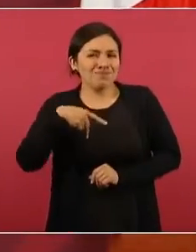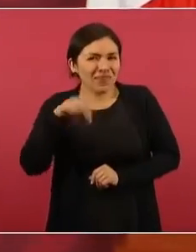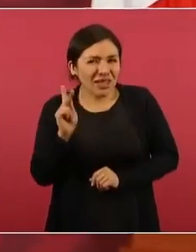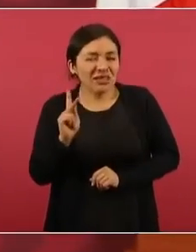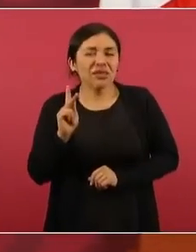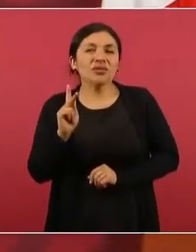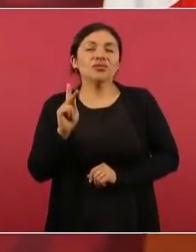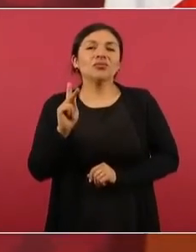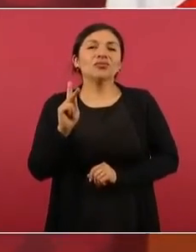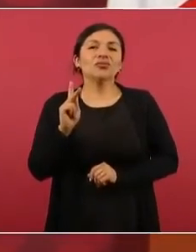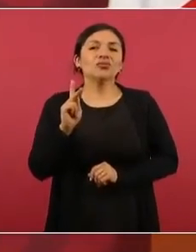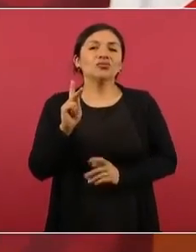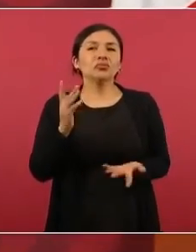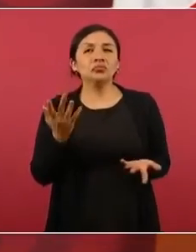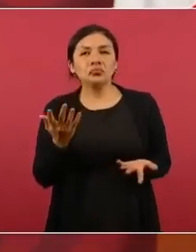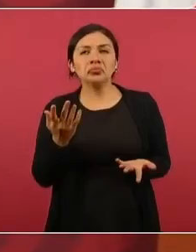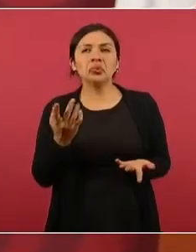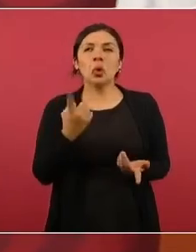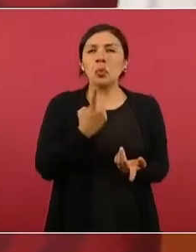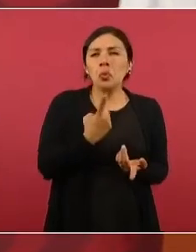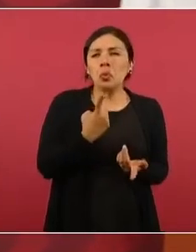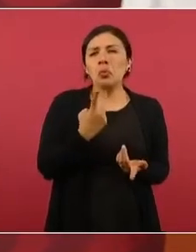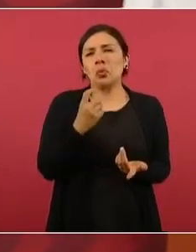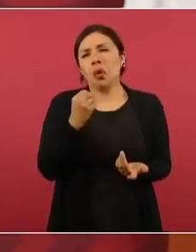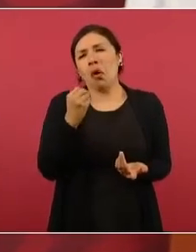una o 2 o 3